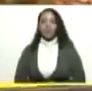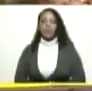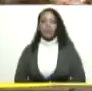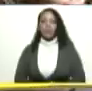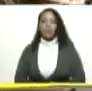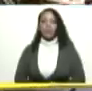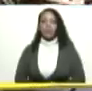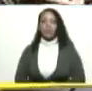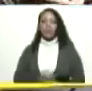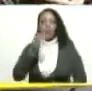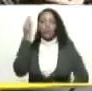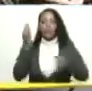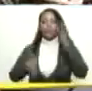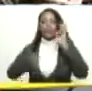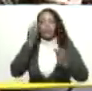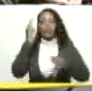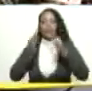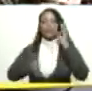Justicia.